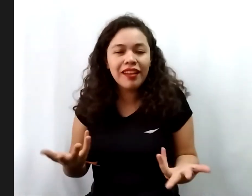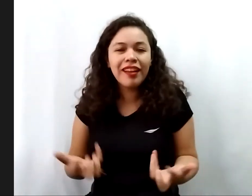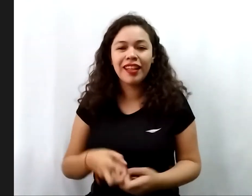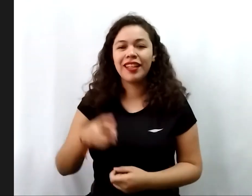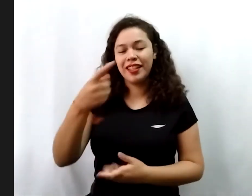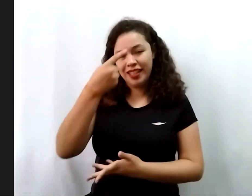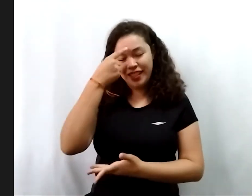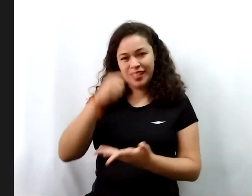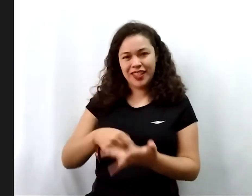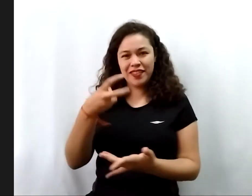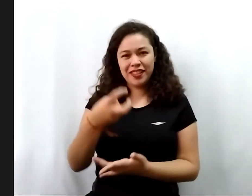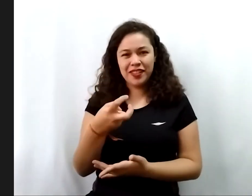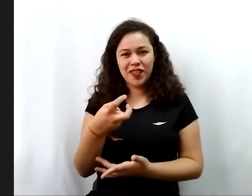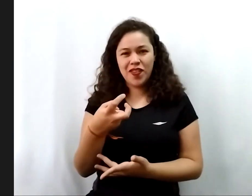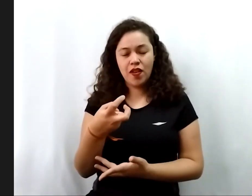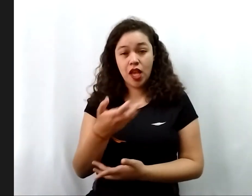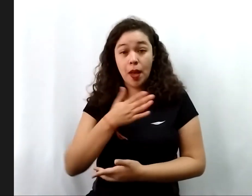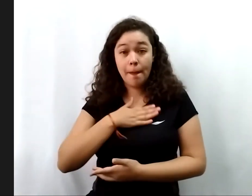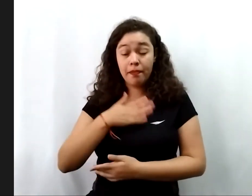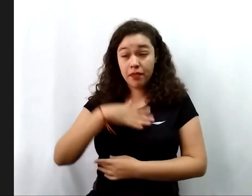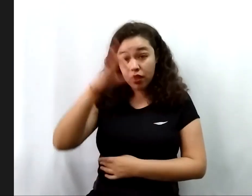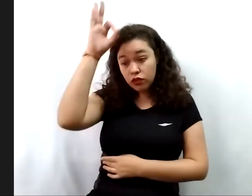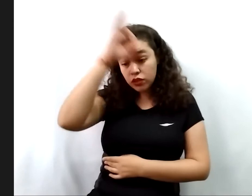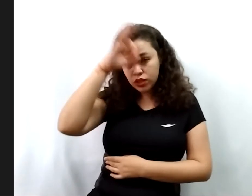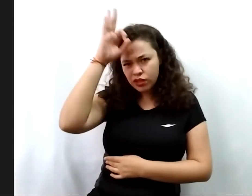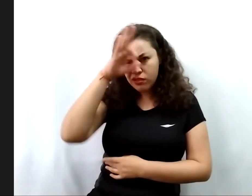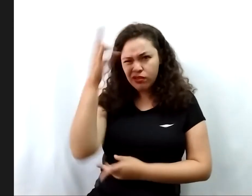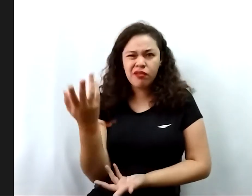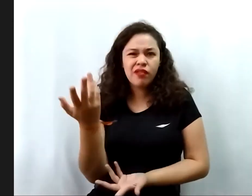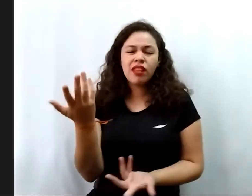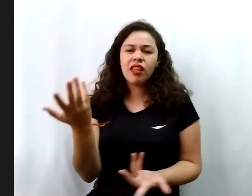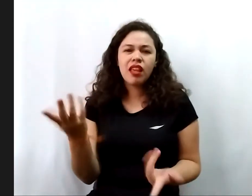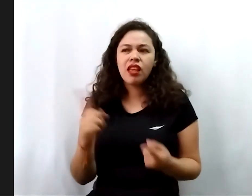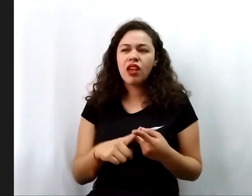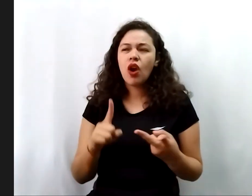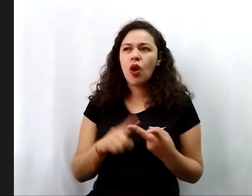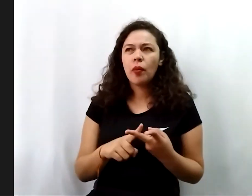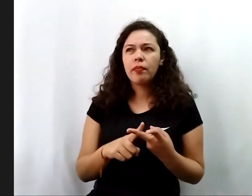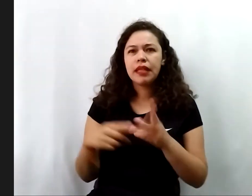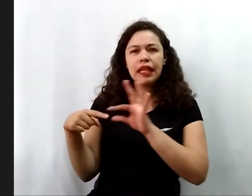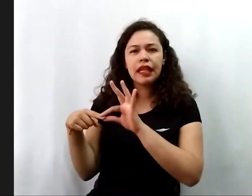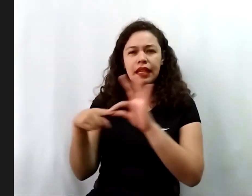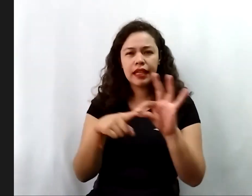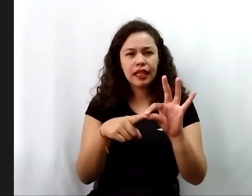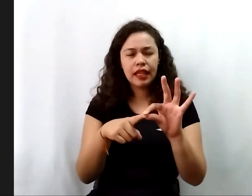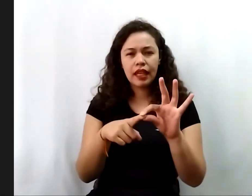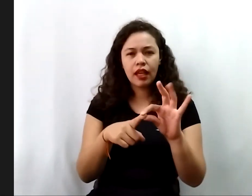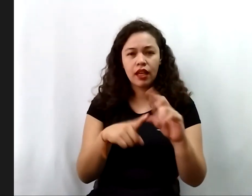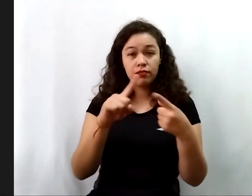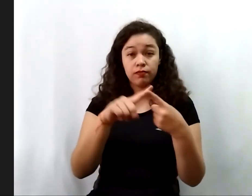parte de mi filosofía, si lo quieren llamar así, o mi faro. Es 2